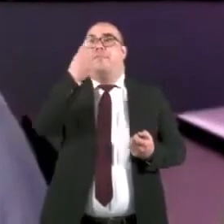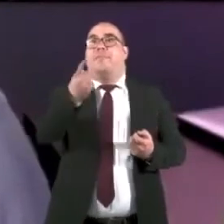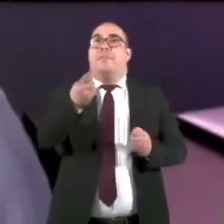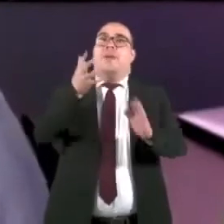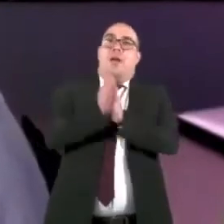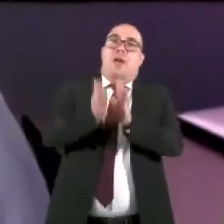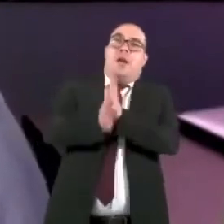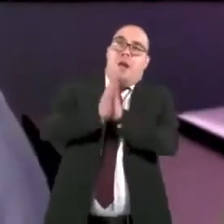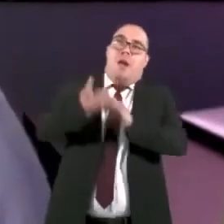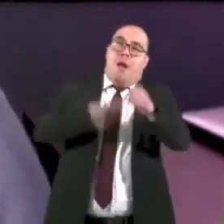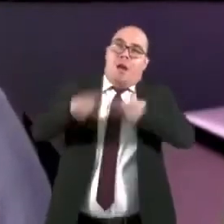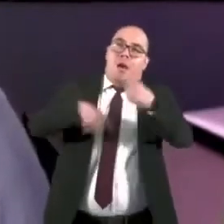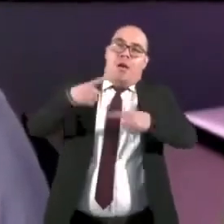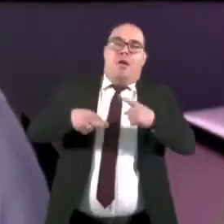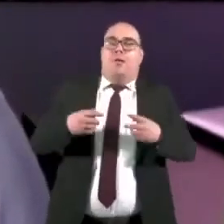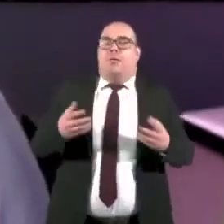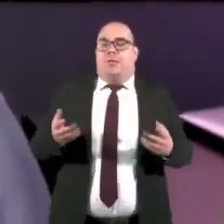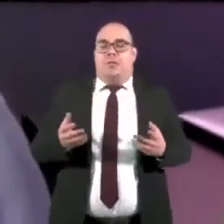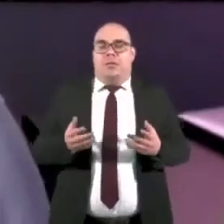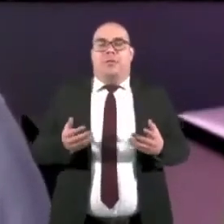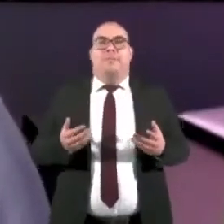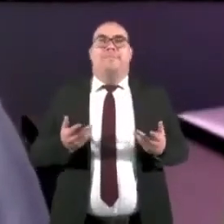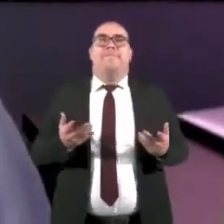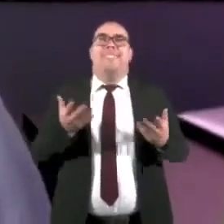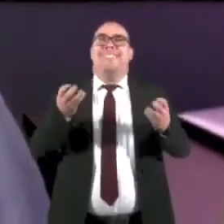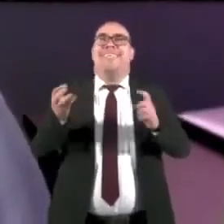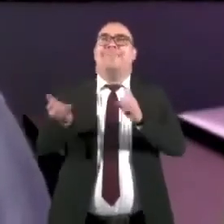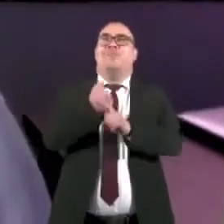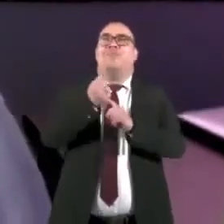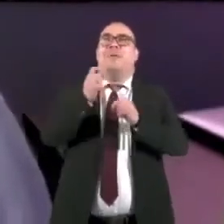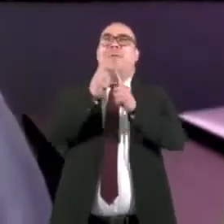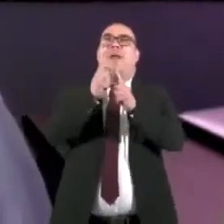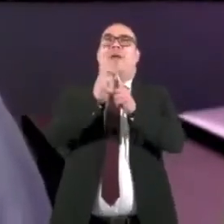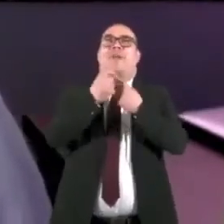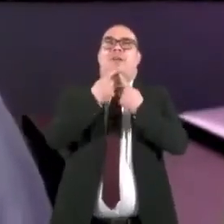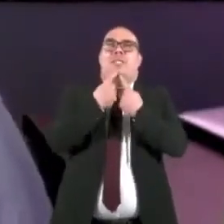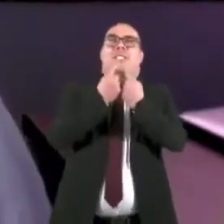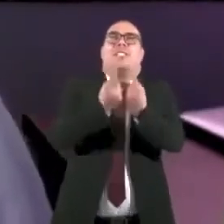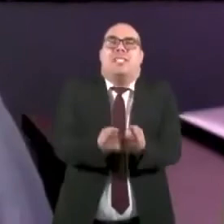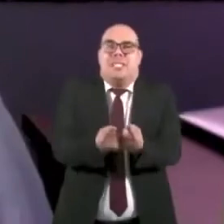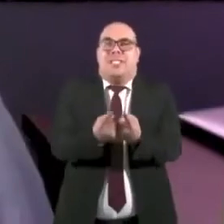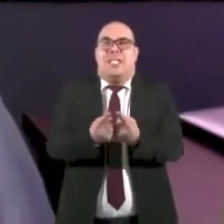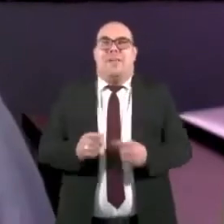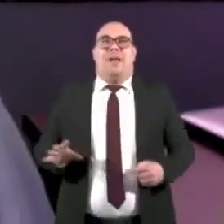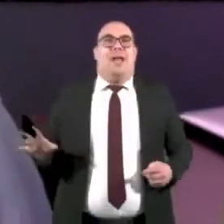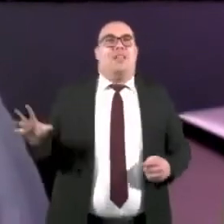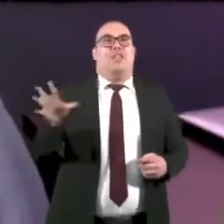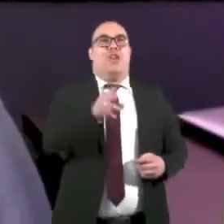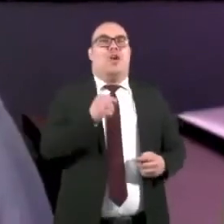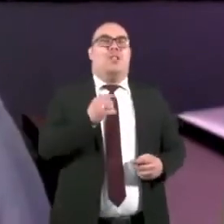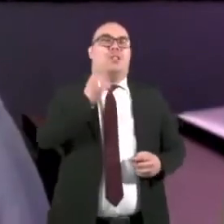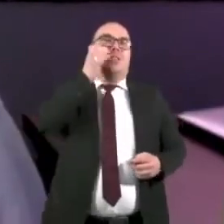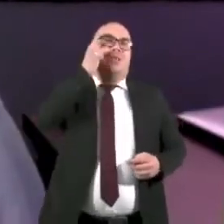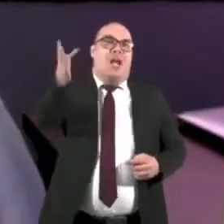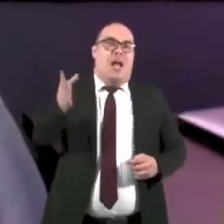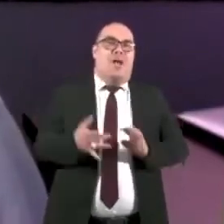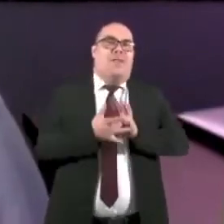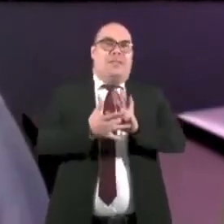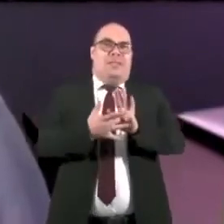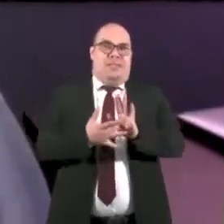cosas, que uno quisiera encontrar las palabras para restituir el dolor de las víctimas.